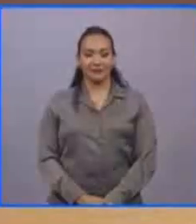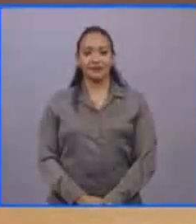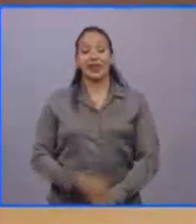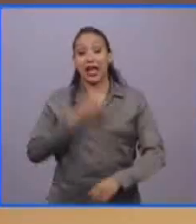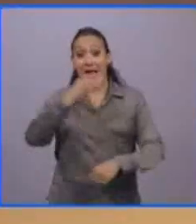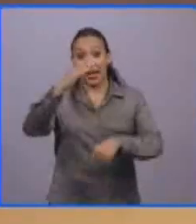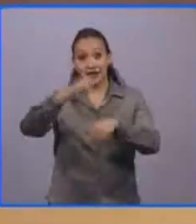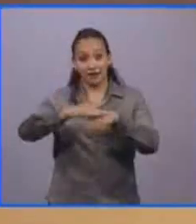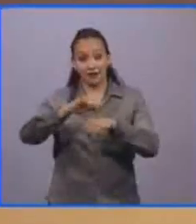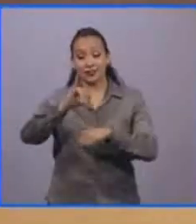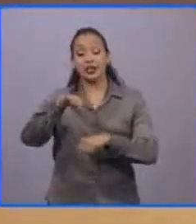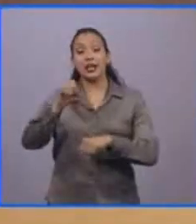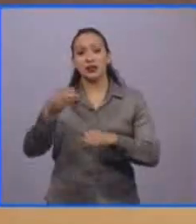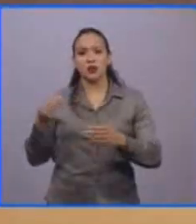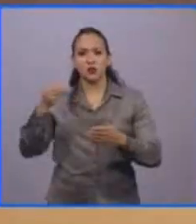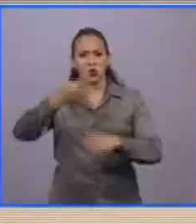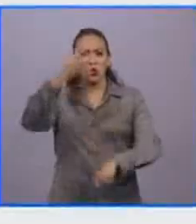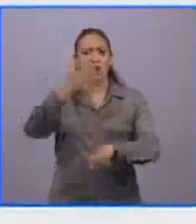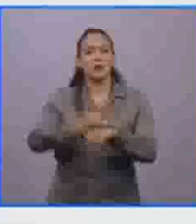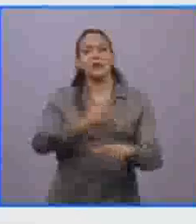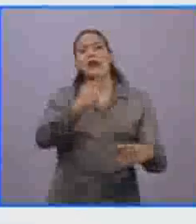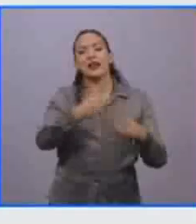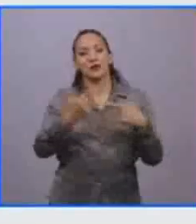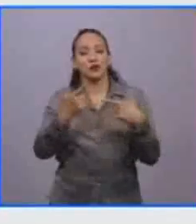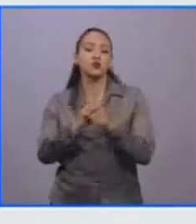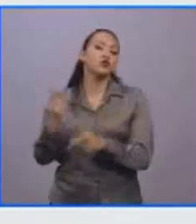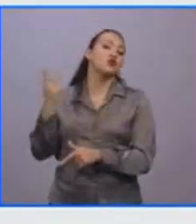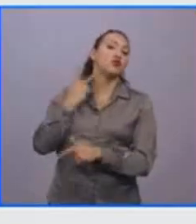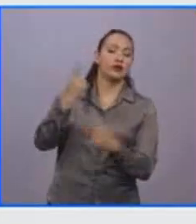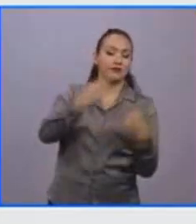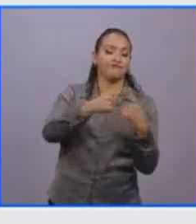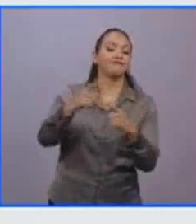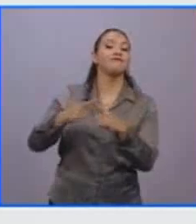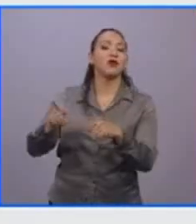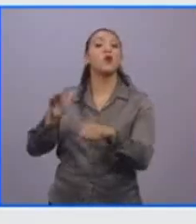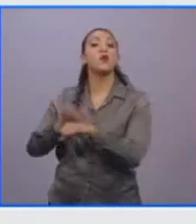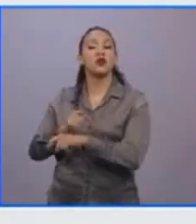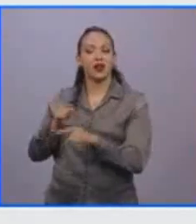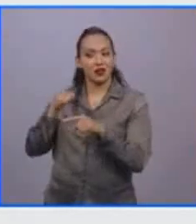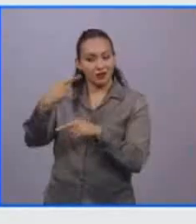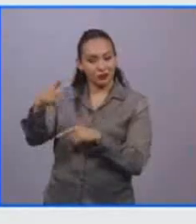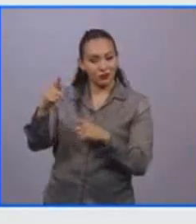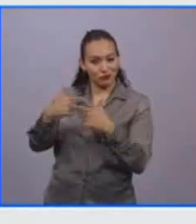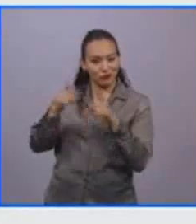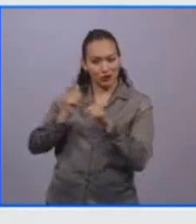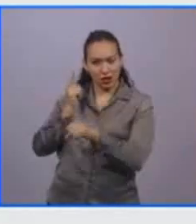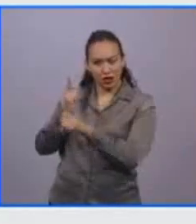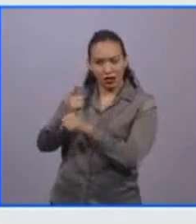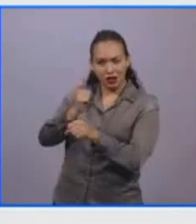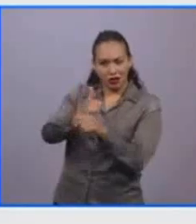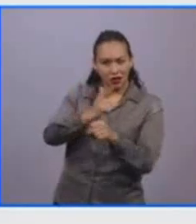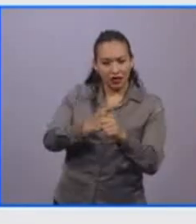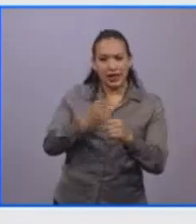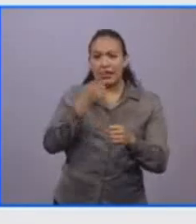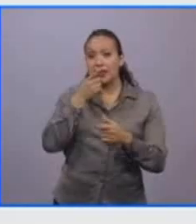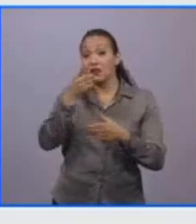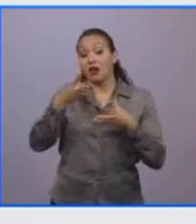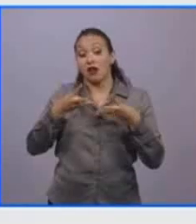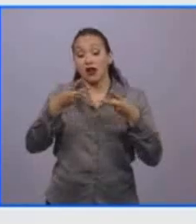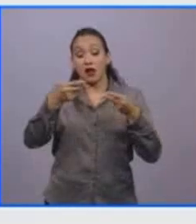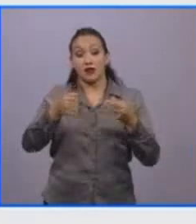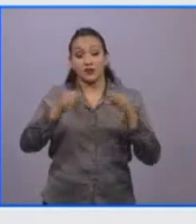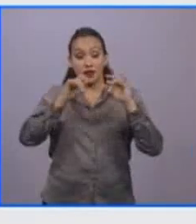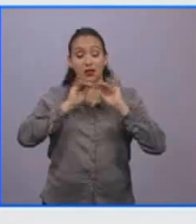Le informamos que el INE impuso sanciones a diversos partidos políticos por irregularidades detectadas en sus informes de ingresos y gastos